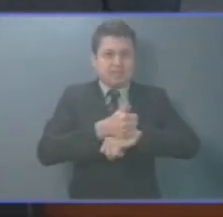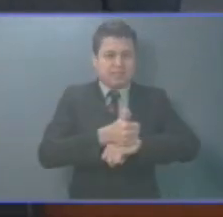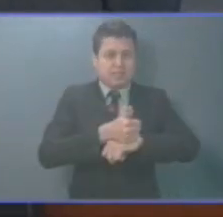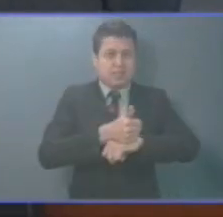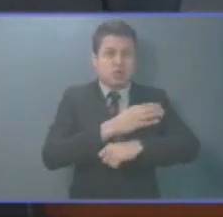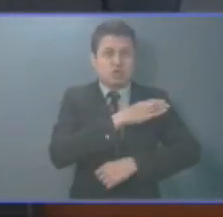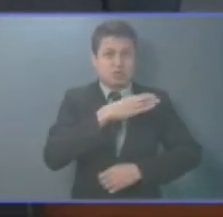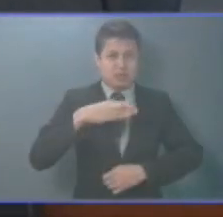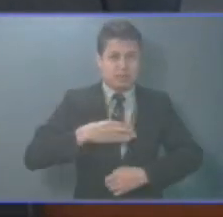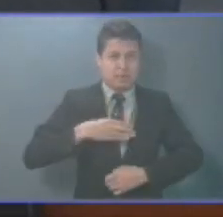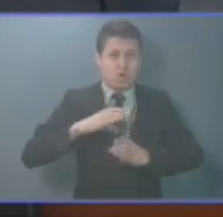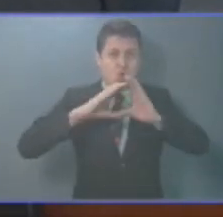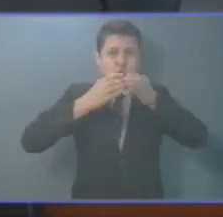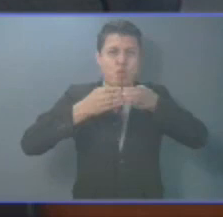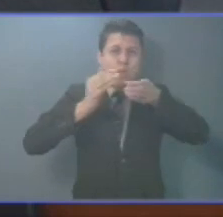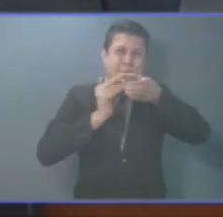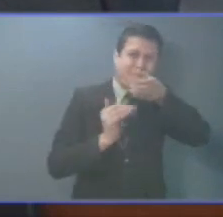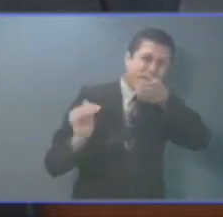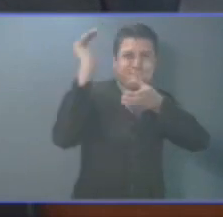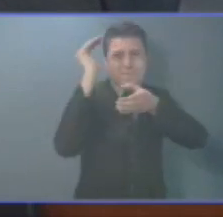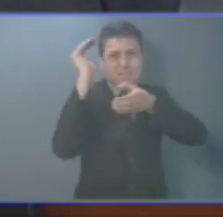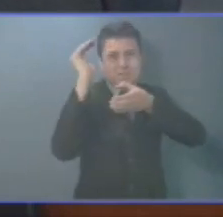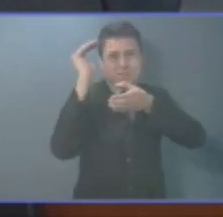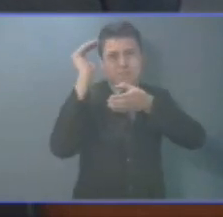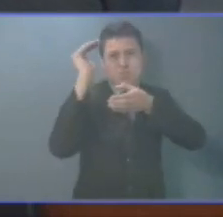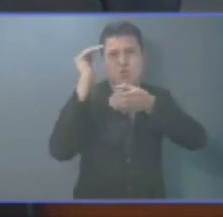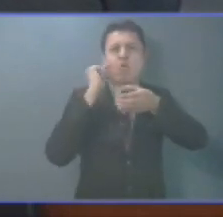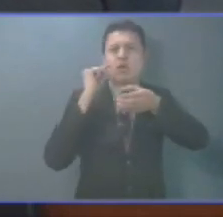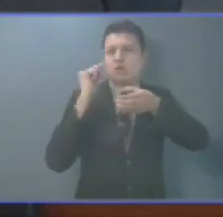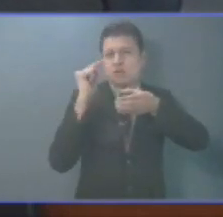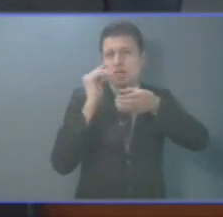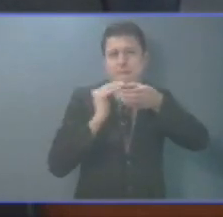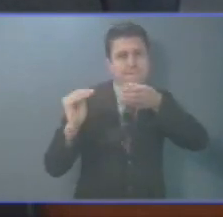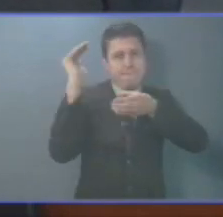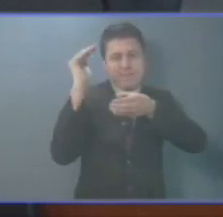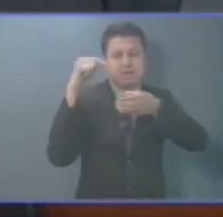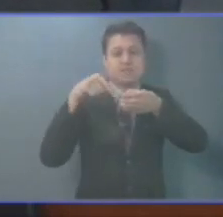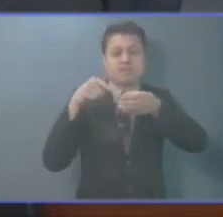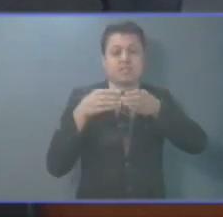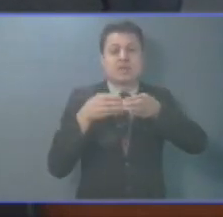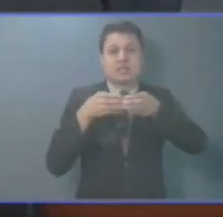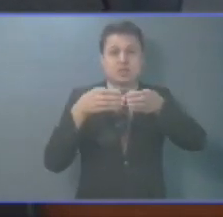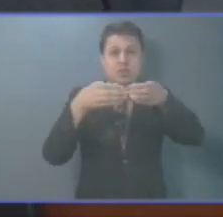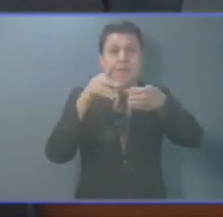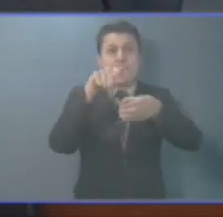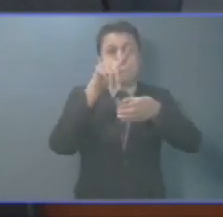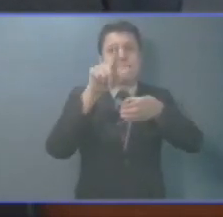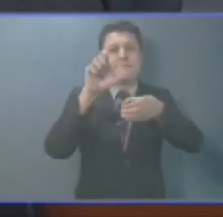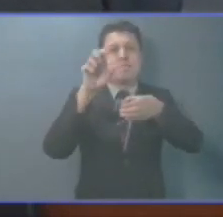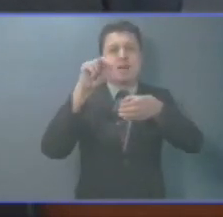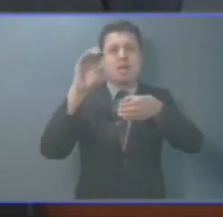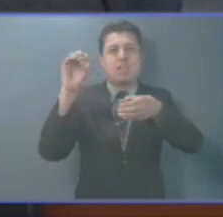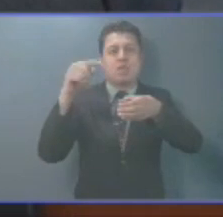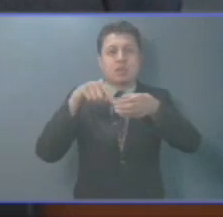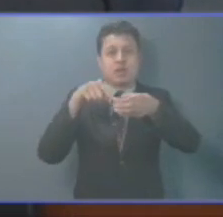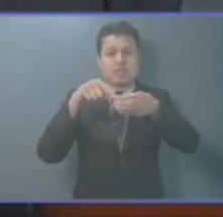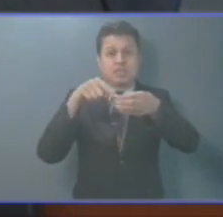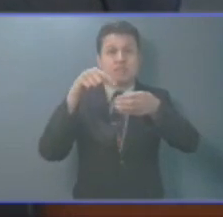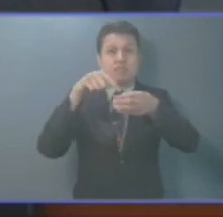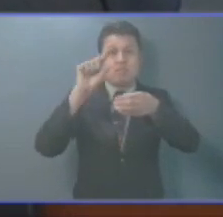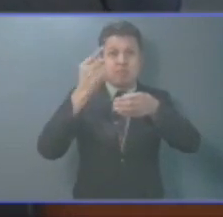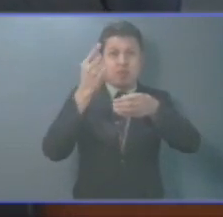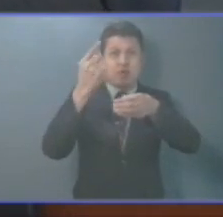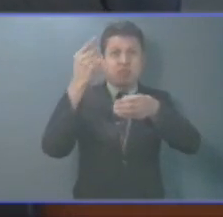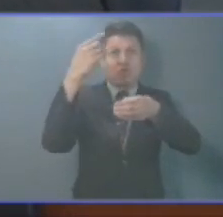se constituye como la máxima autoridad del Consejo, quien podrá autorizar y delegar a la Dirección Ejecutiva